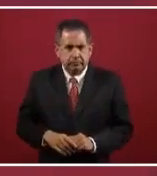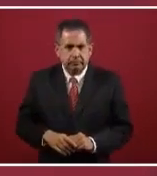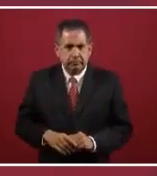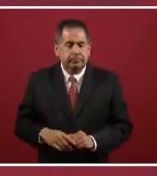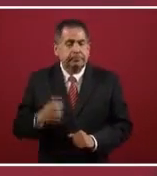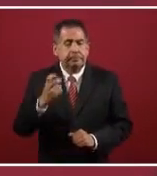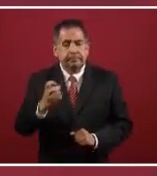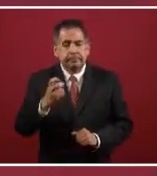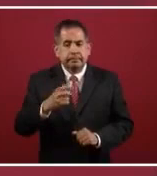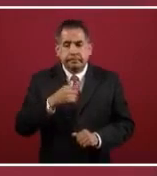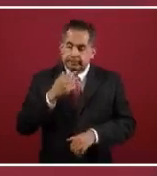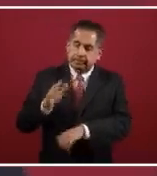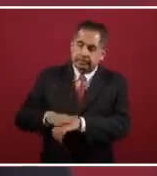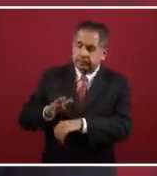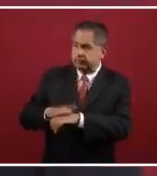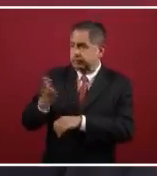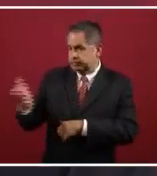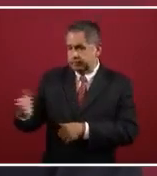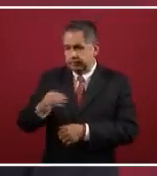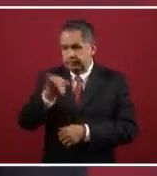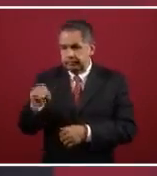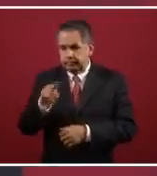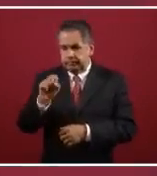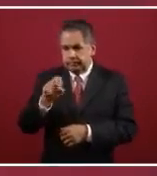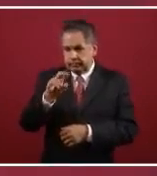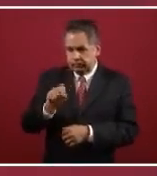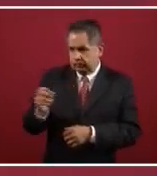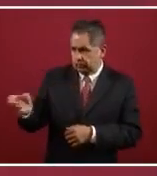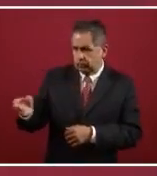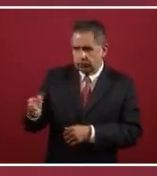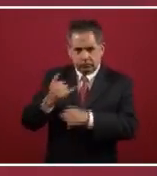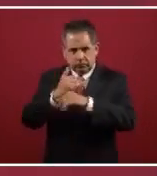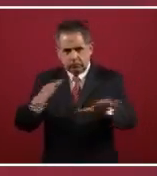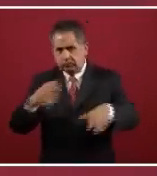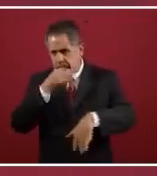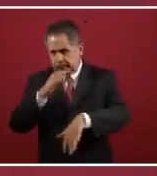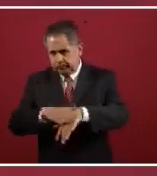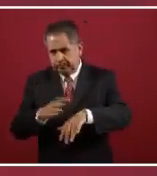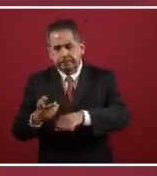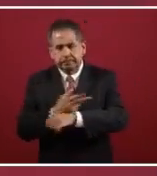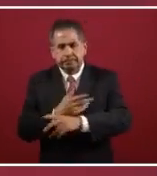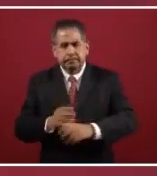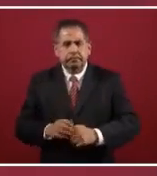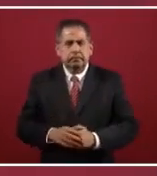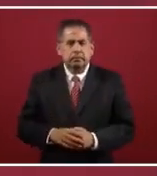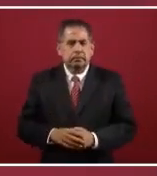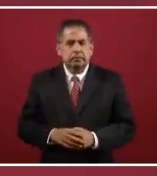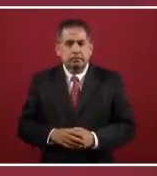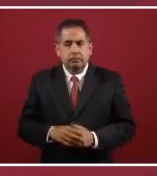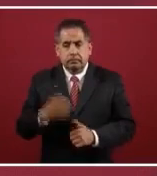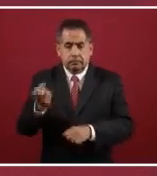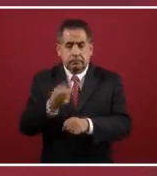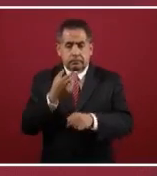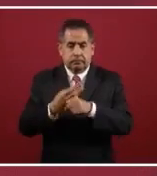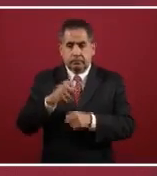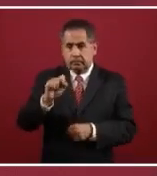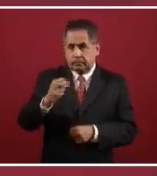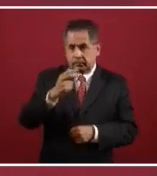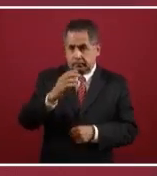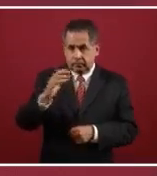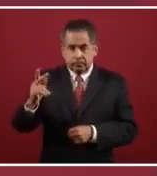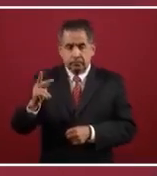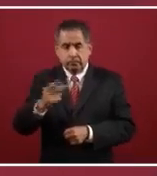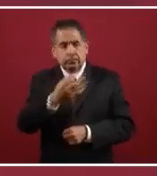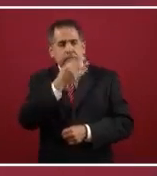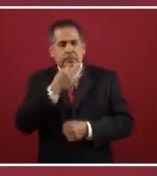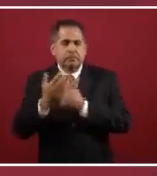Por eso le voy a pedir a Jesús que les informe, que el secretario de Hacienda nos